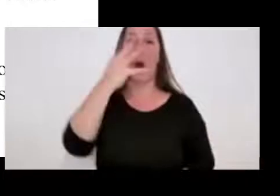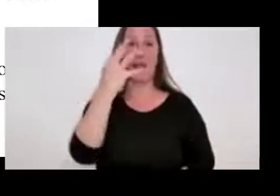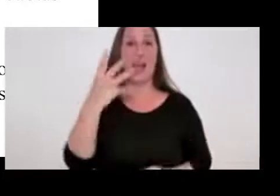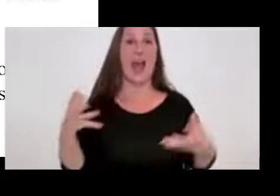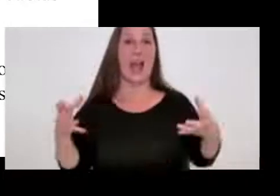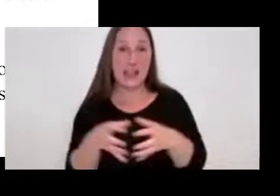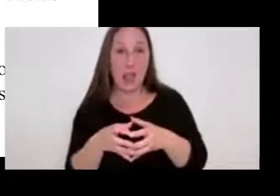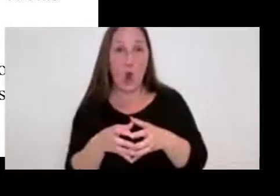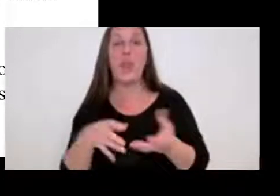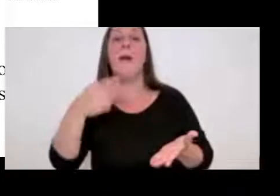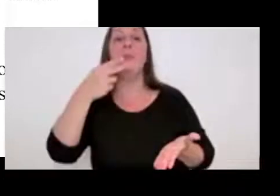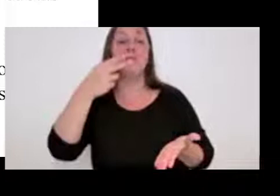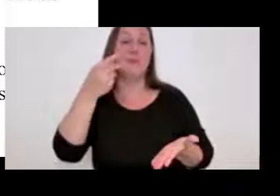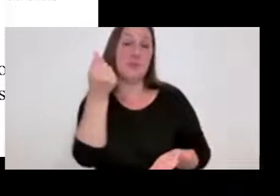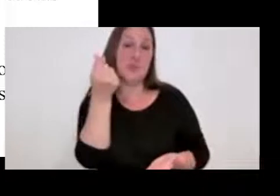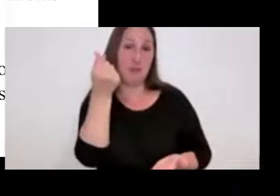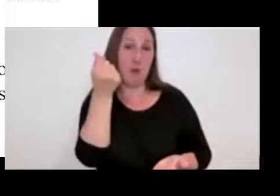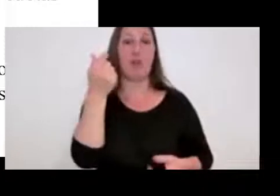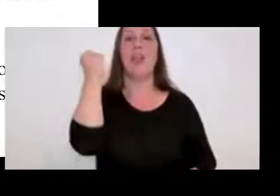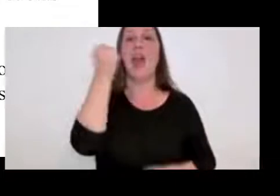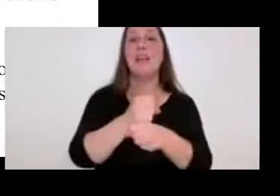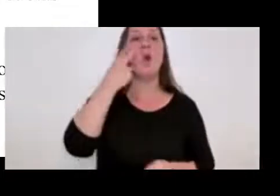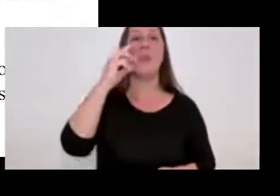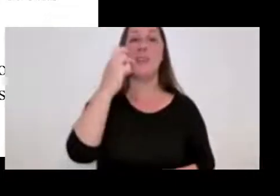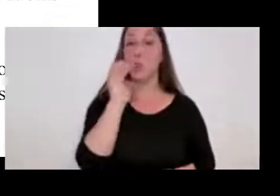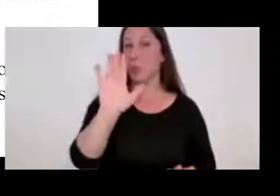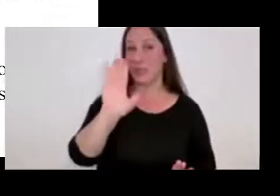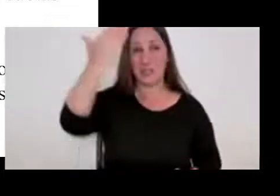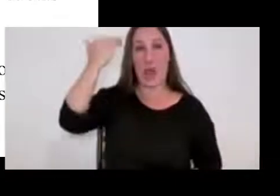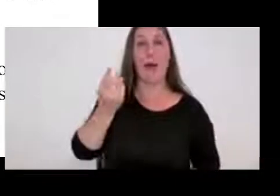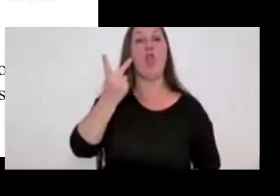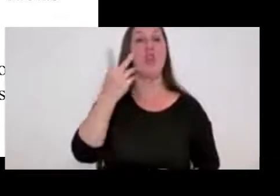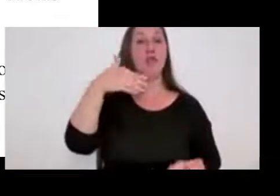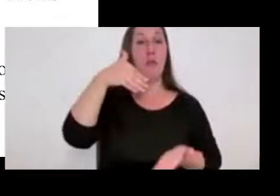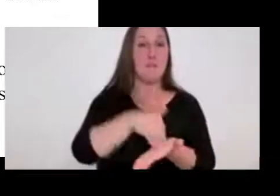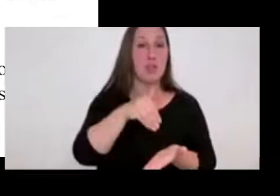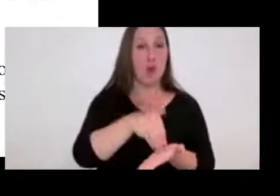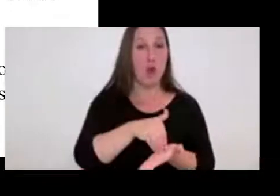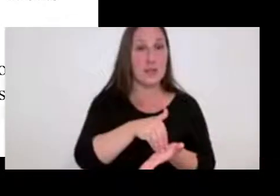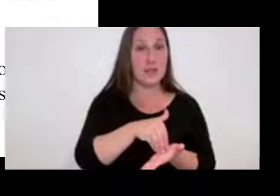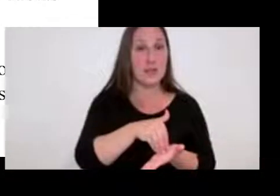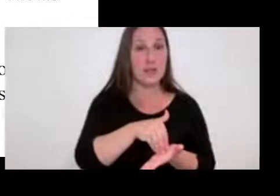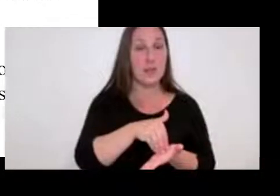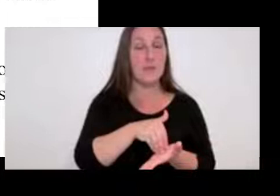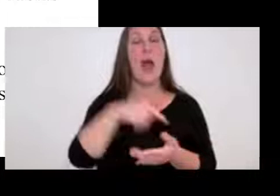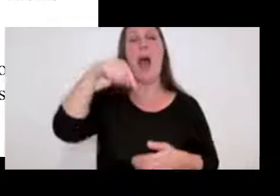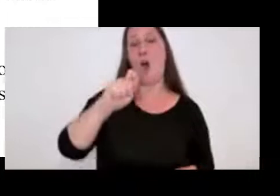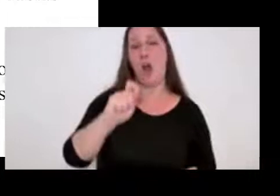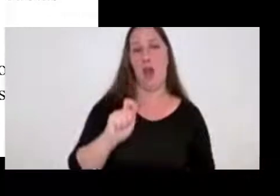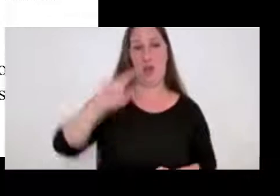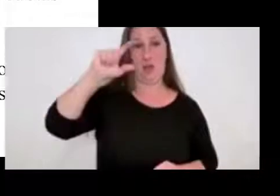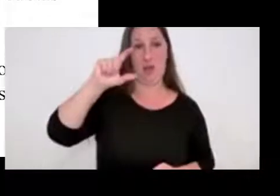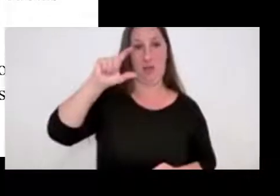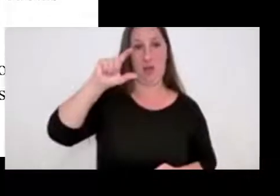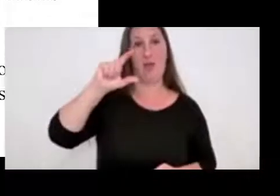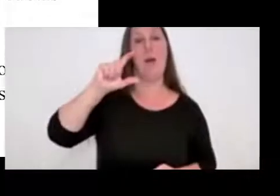el importe que hasta el 2019 era de 2 millones, se incrementa para el